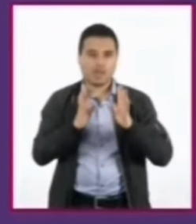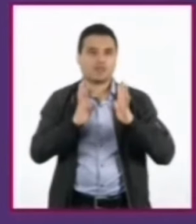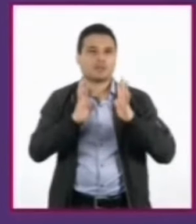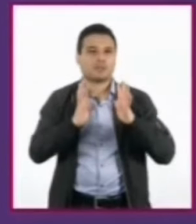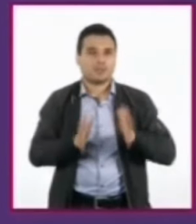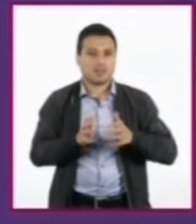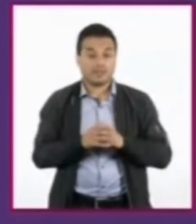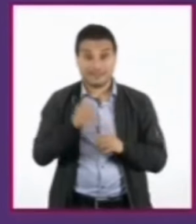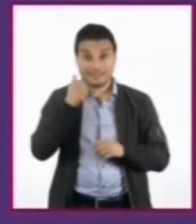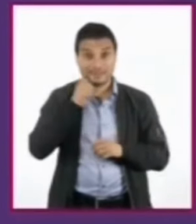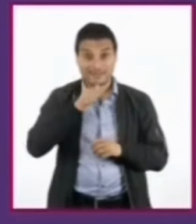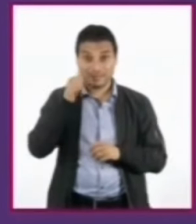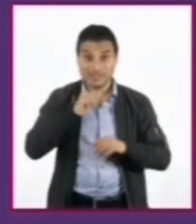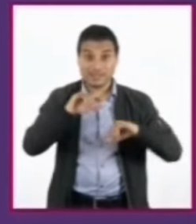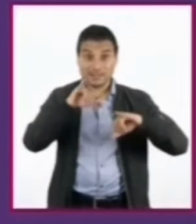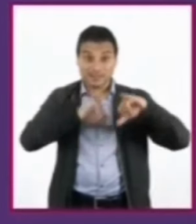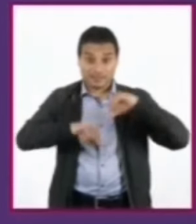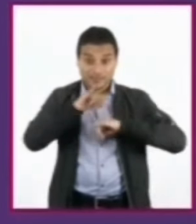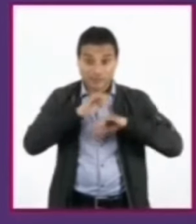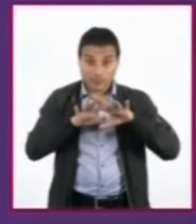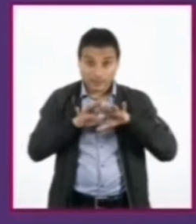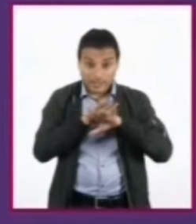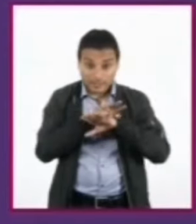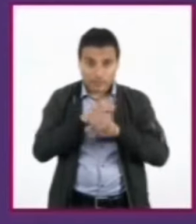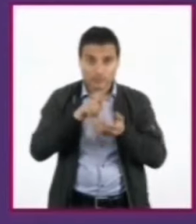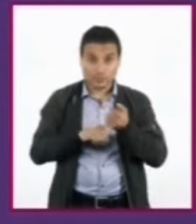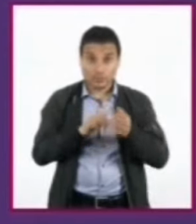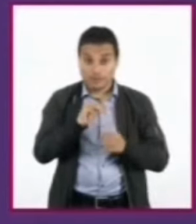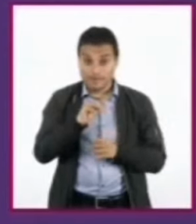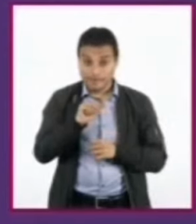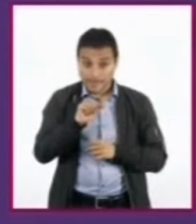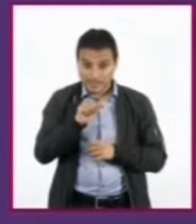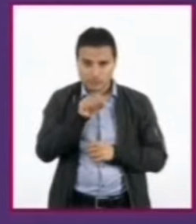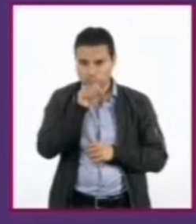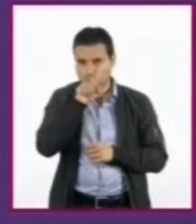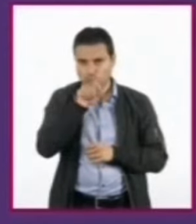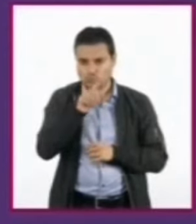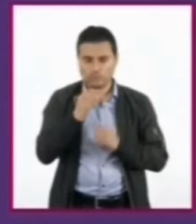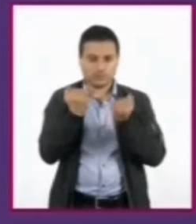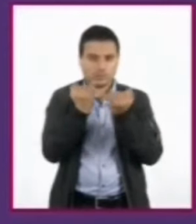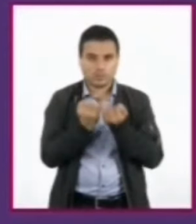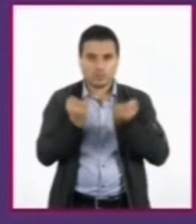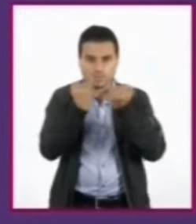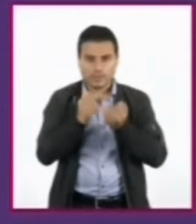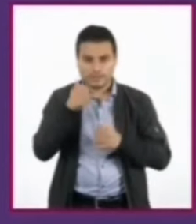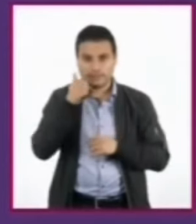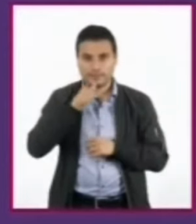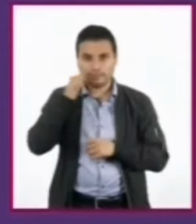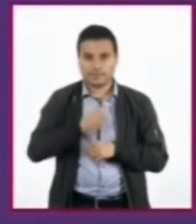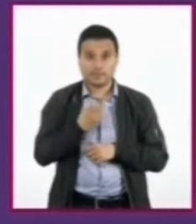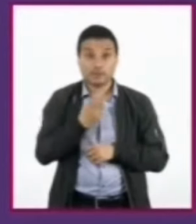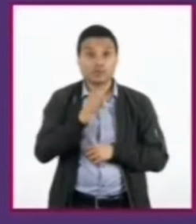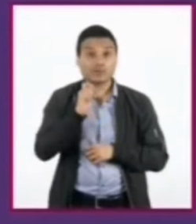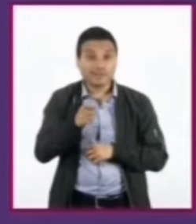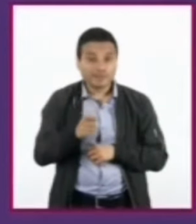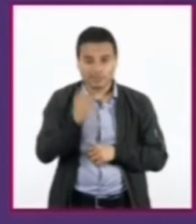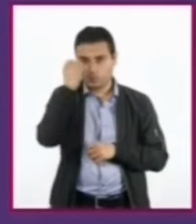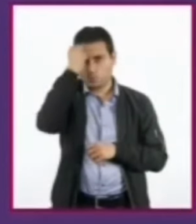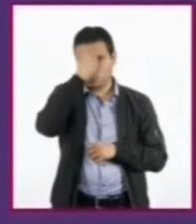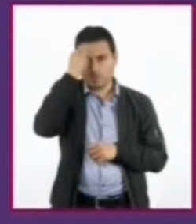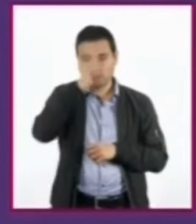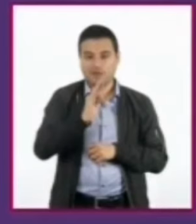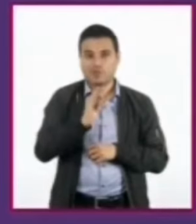todo cambio químico, la masa total permanece constante. Esto permitió descartar la teoría